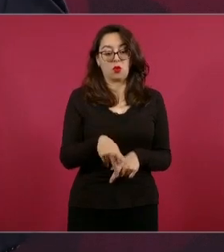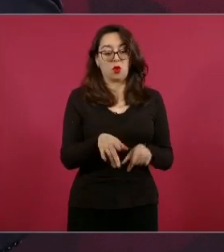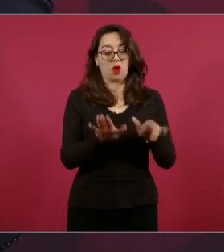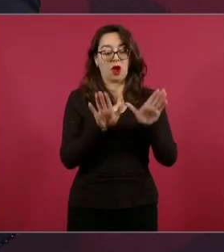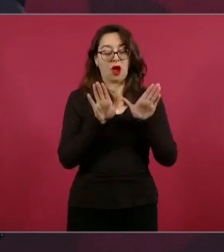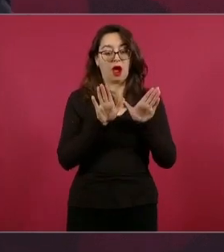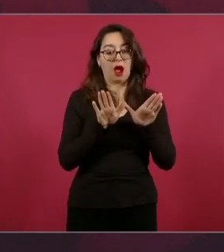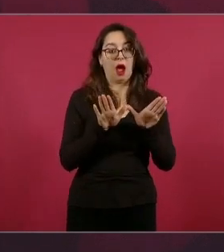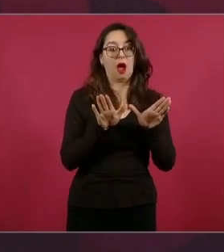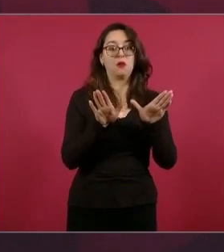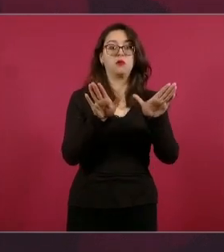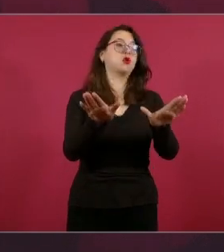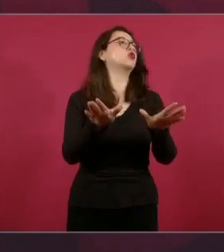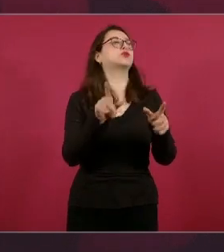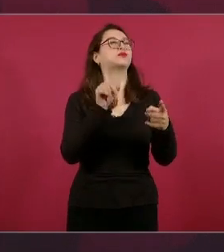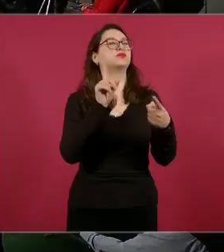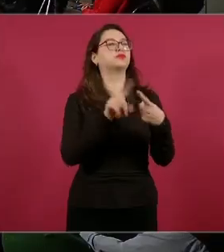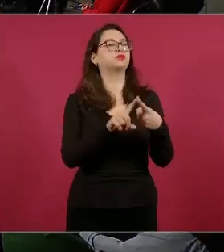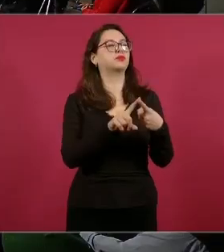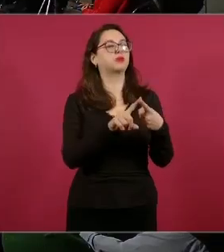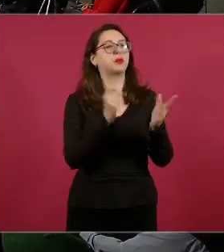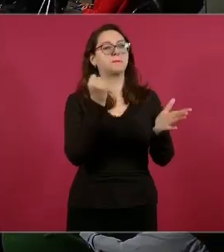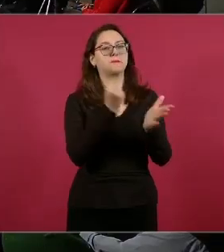que es Aeroméxico,